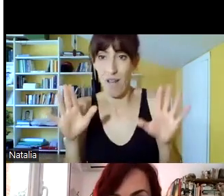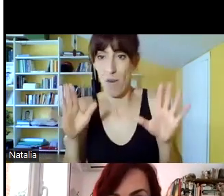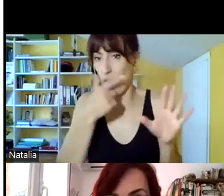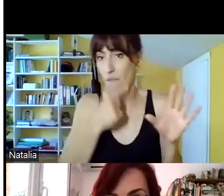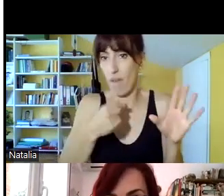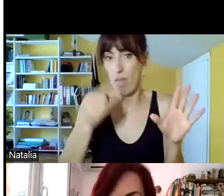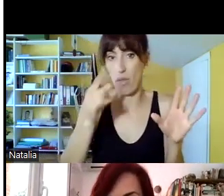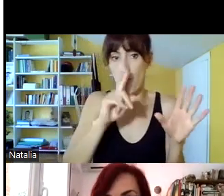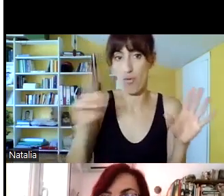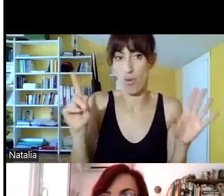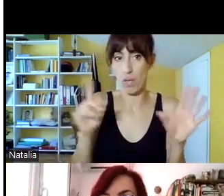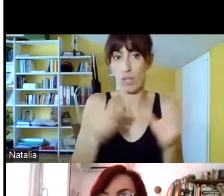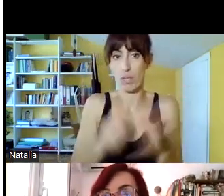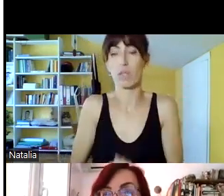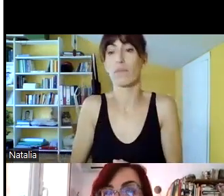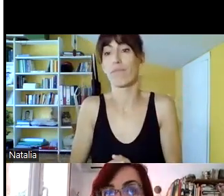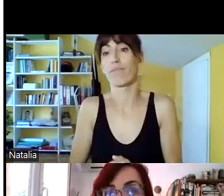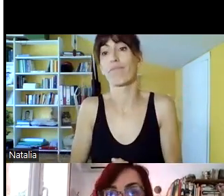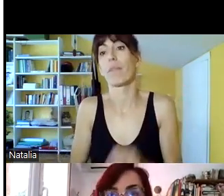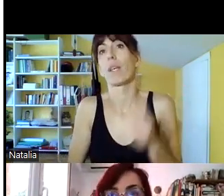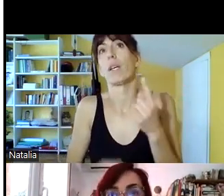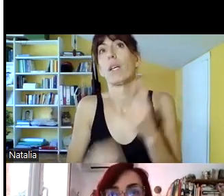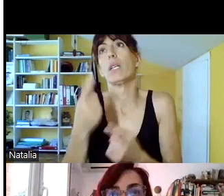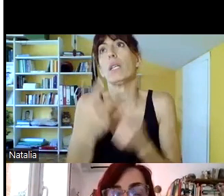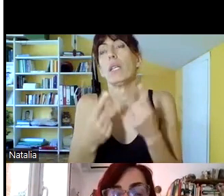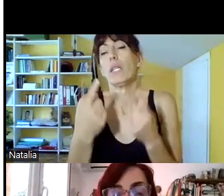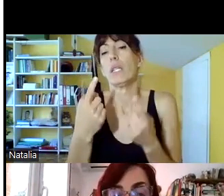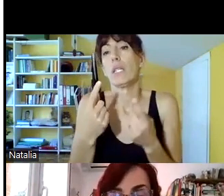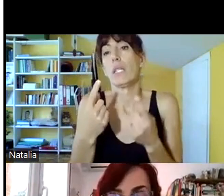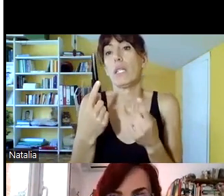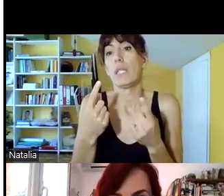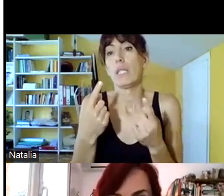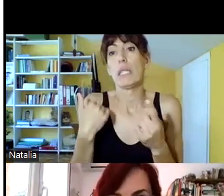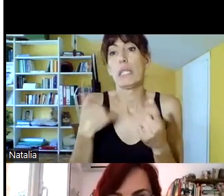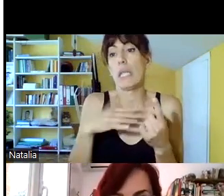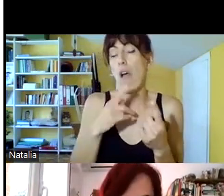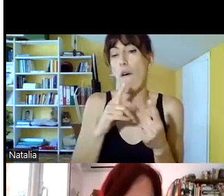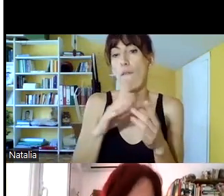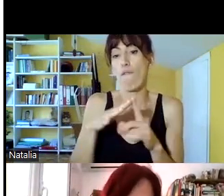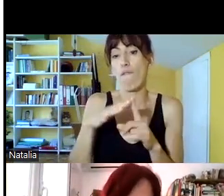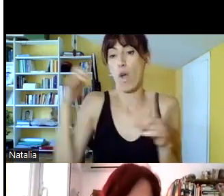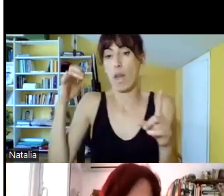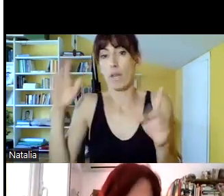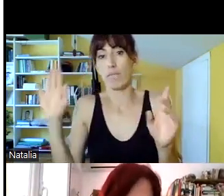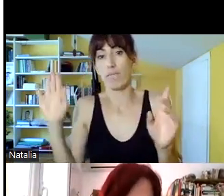fácil y que a lo mejor esa pretendida objetividad está un poco fuera de foco, ¿no?